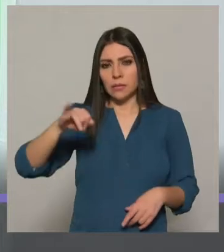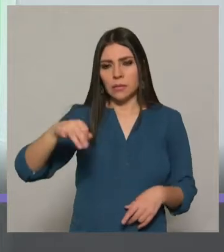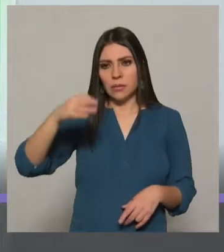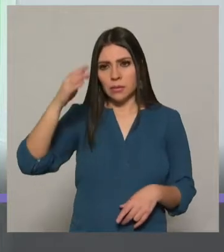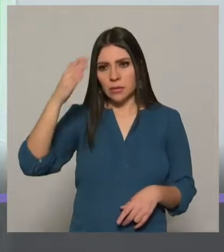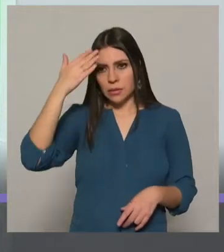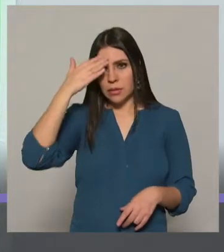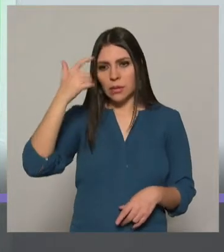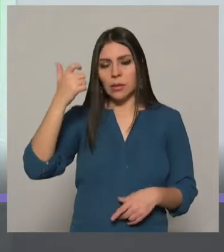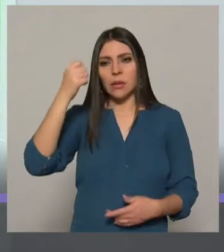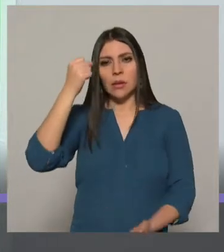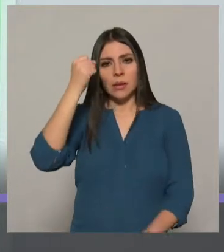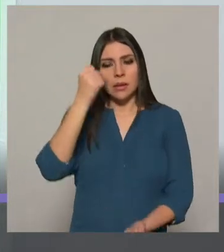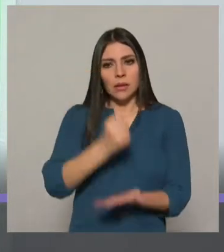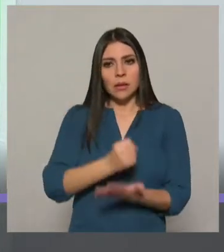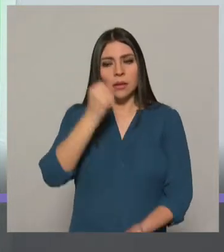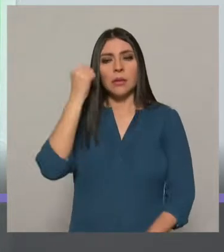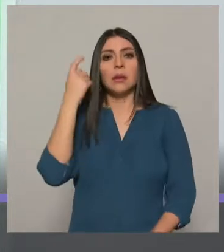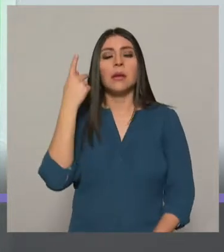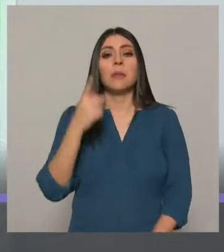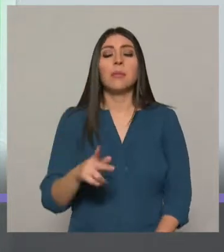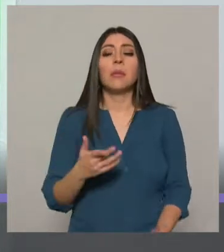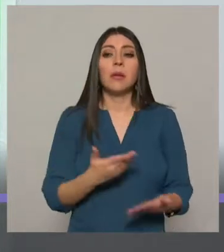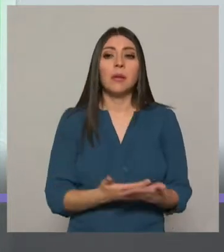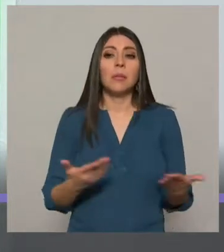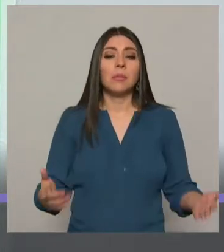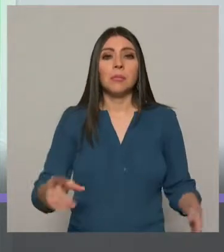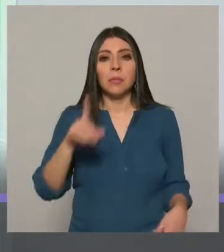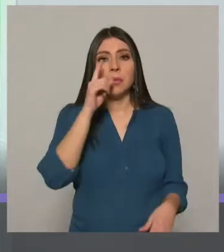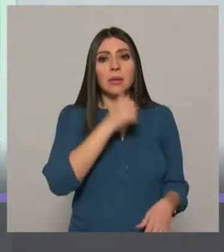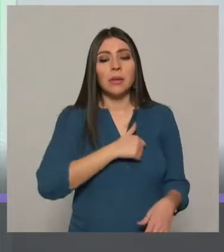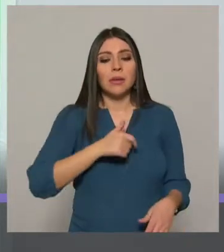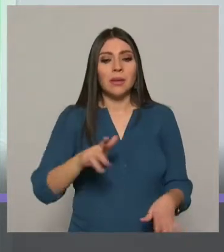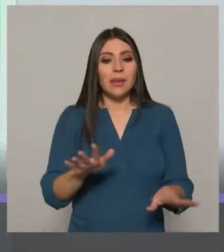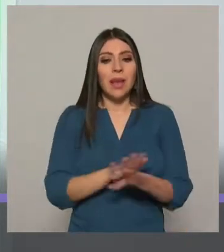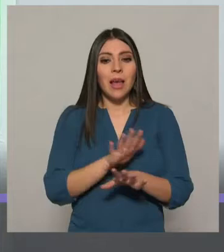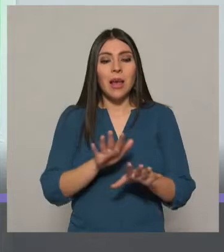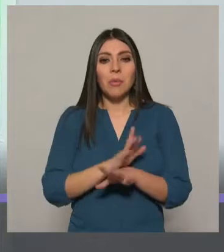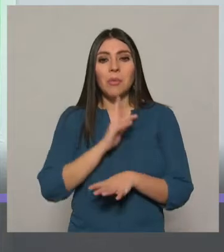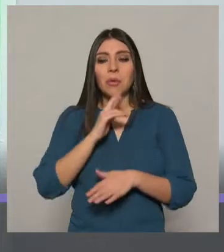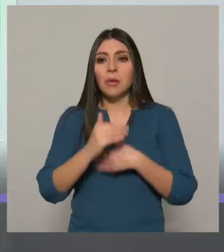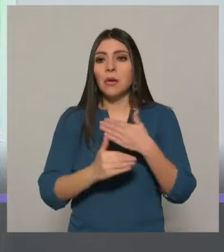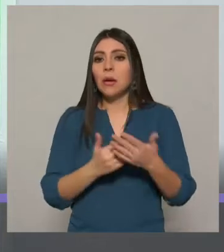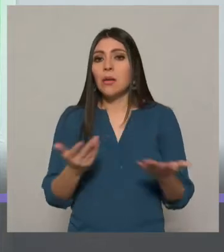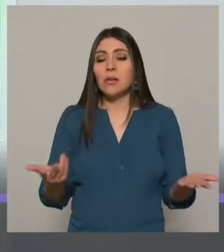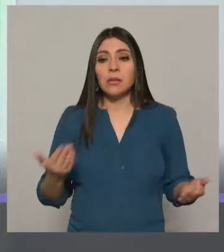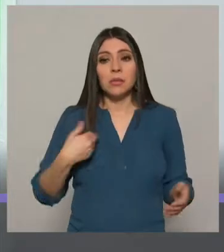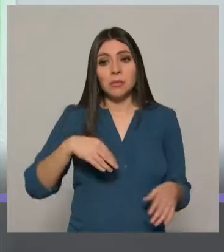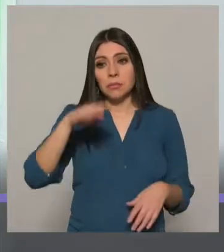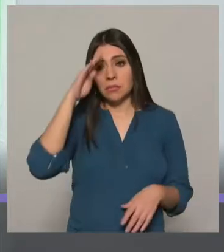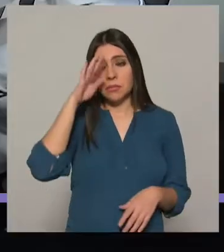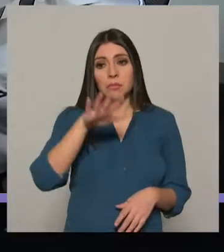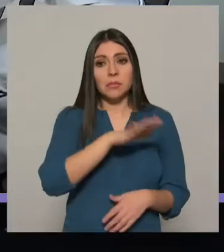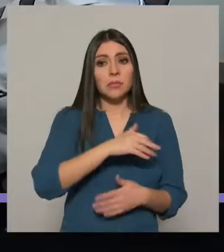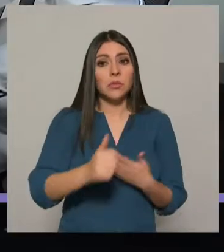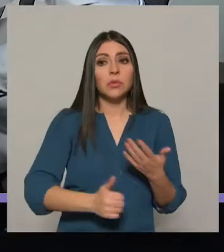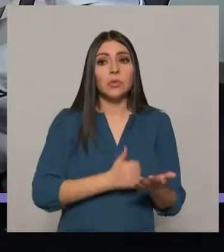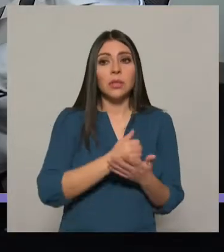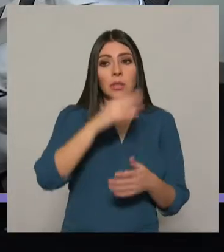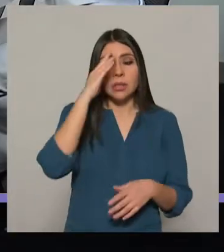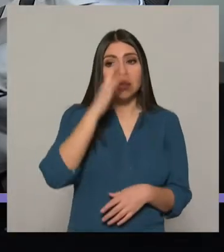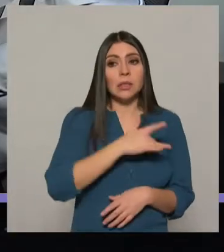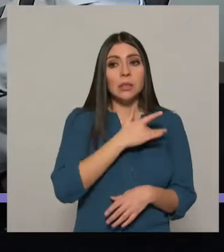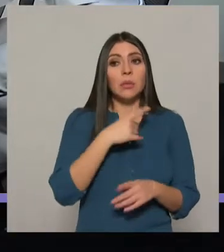aprobó, se transitó, y lamentablemente por los resultados creo que la ciudadanía en general no los ha